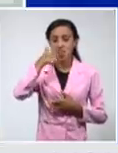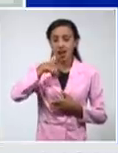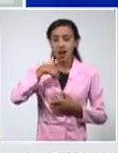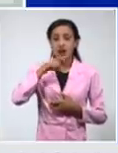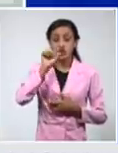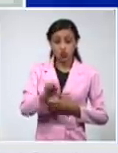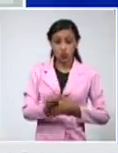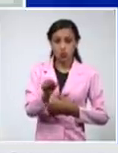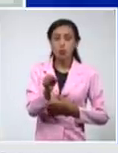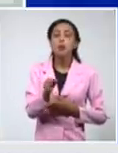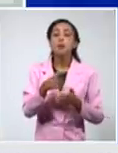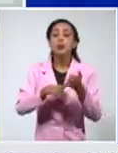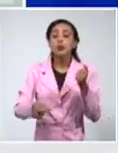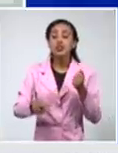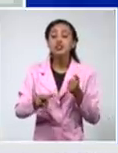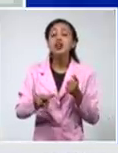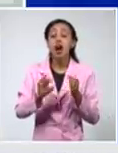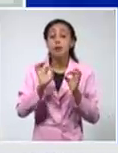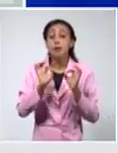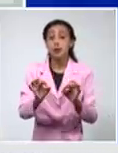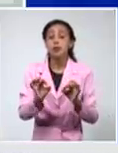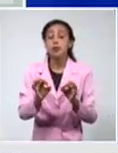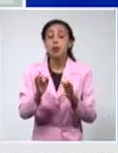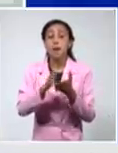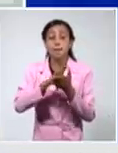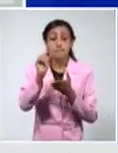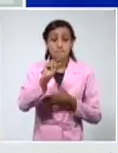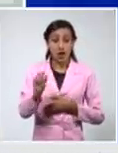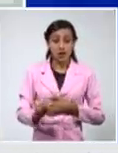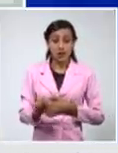Mayabeque. Estamos hablando de una tasa de